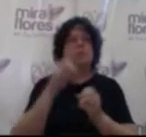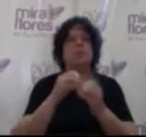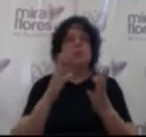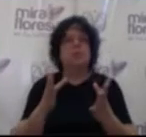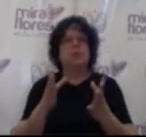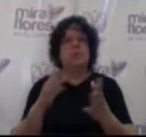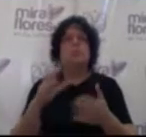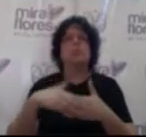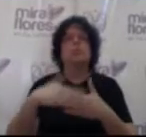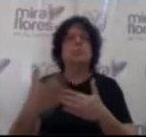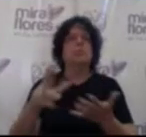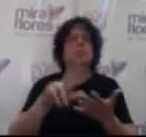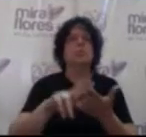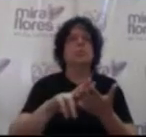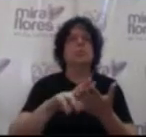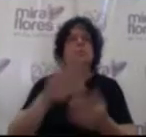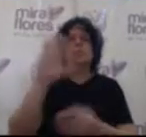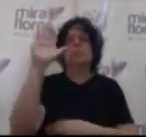su conformidad.